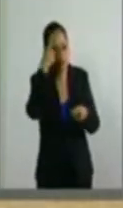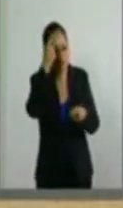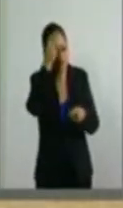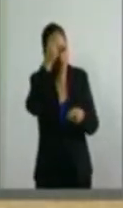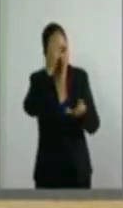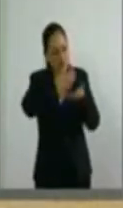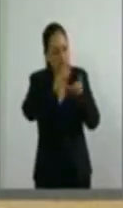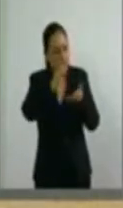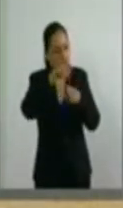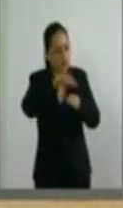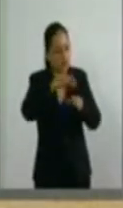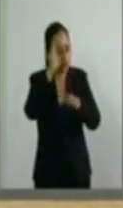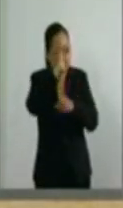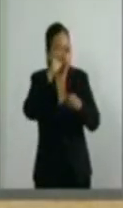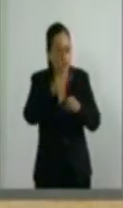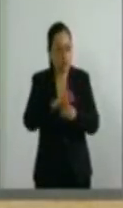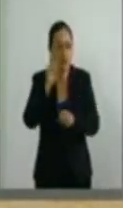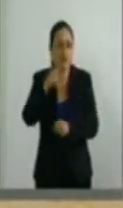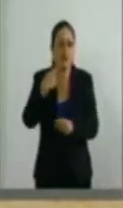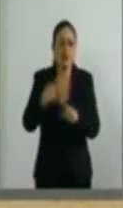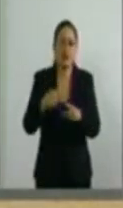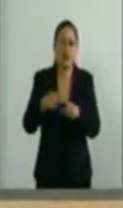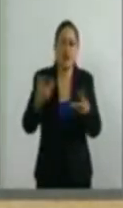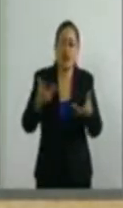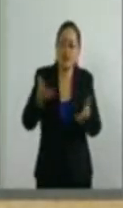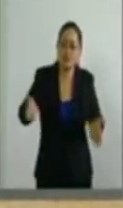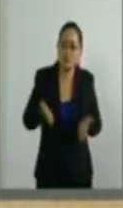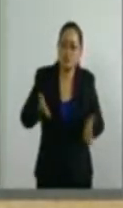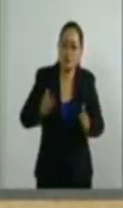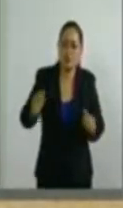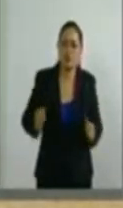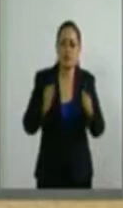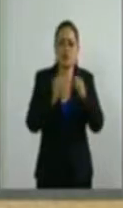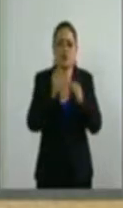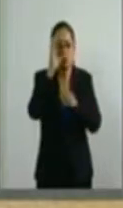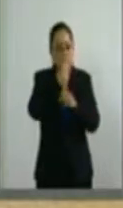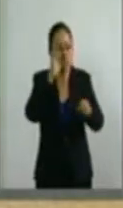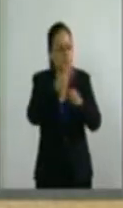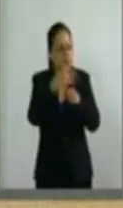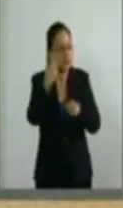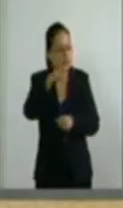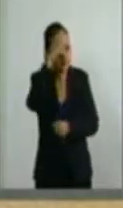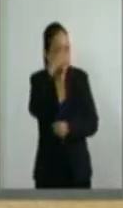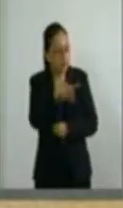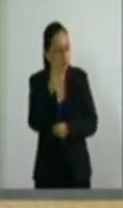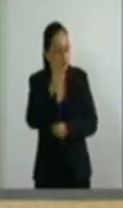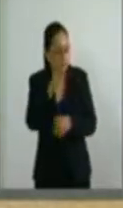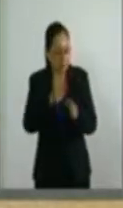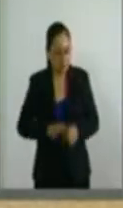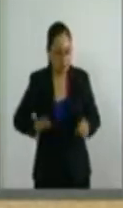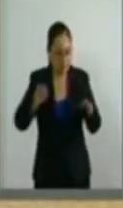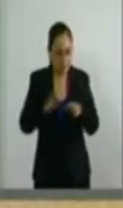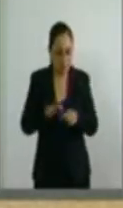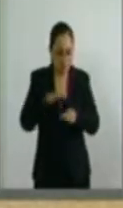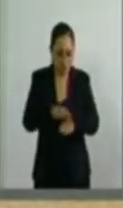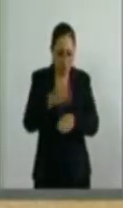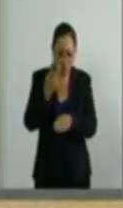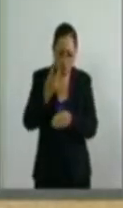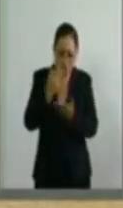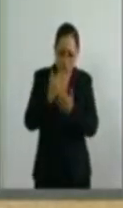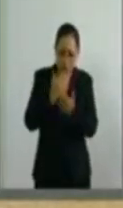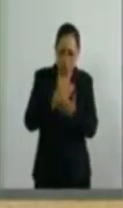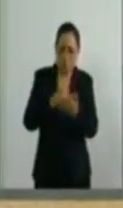como también de quienes dirigen y promueven las instituciones culturales del país. Es importante en este sentido